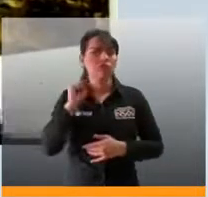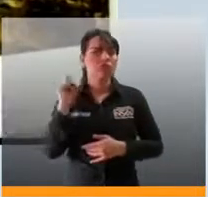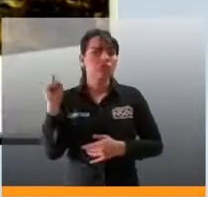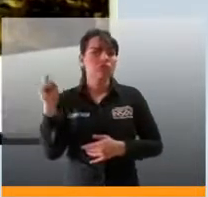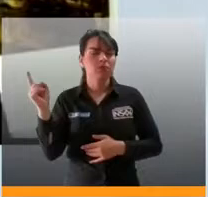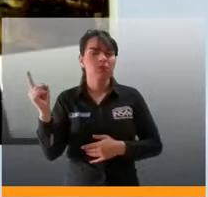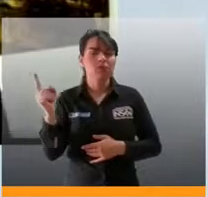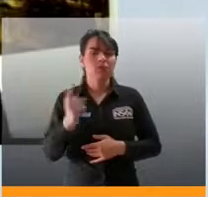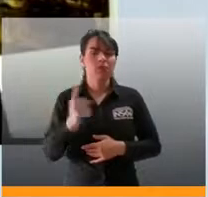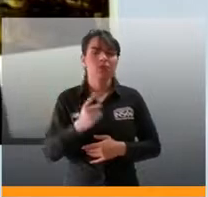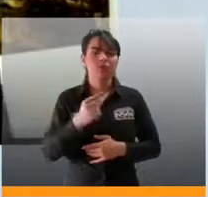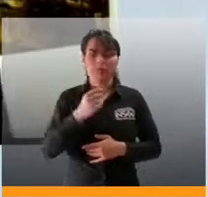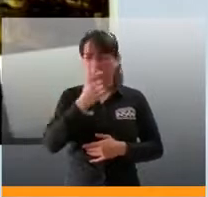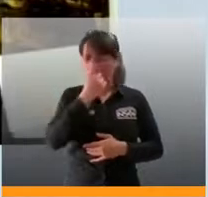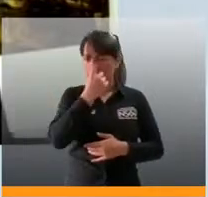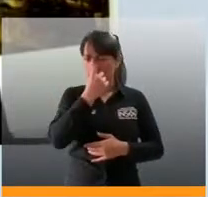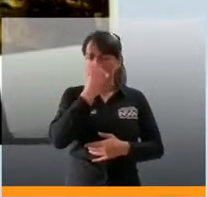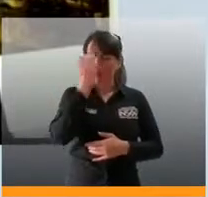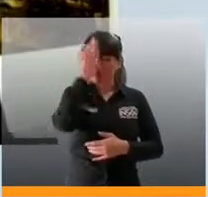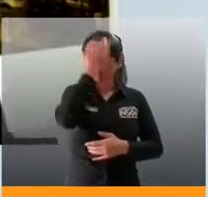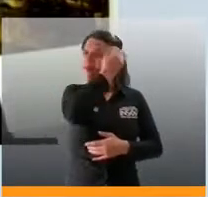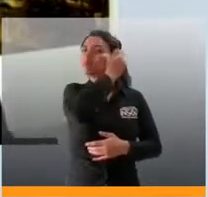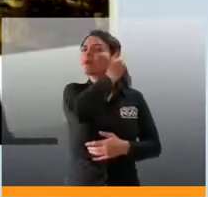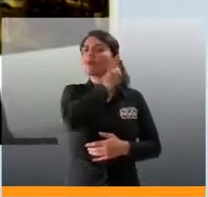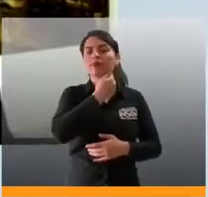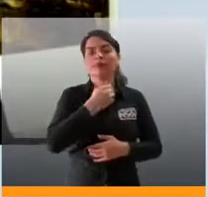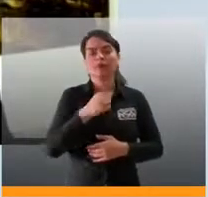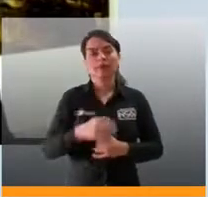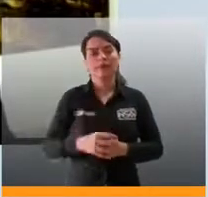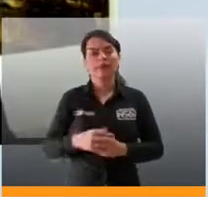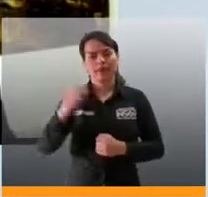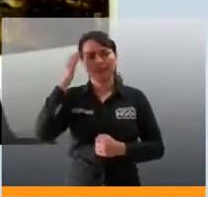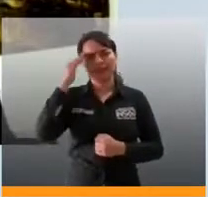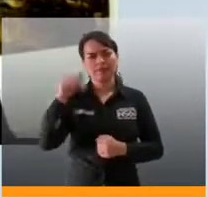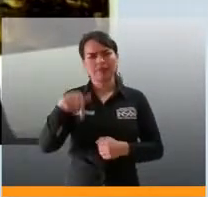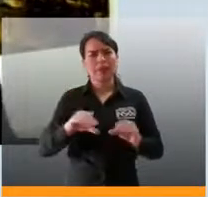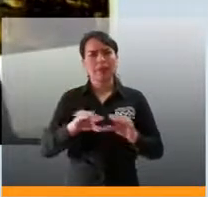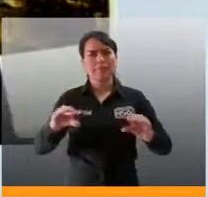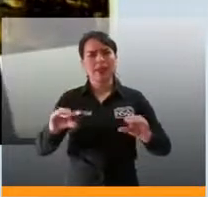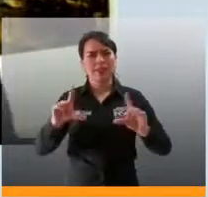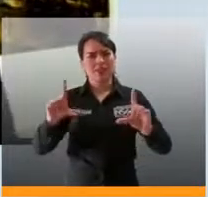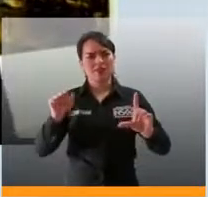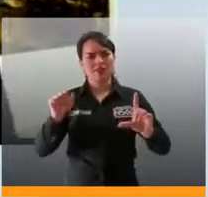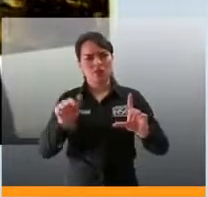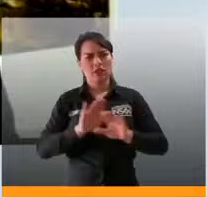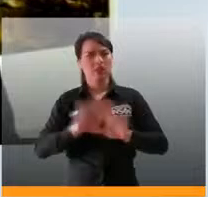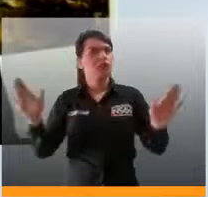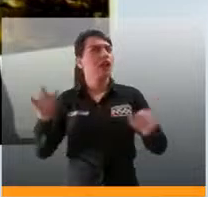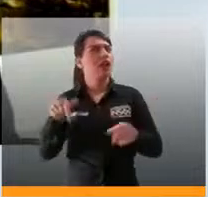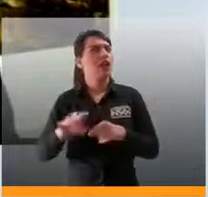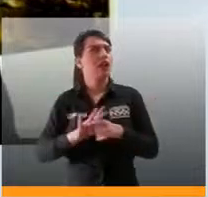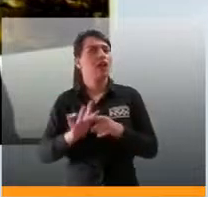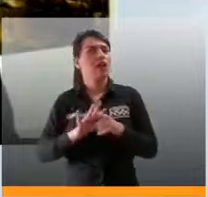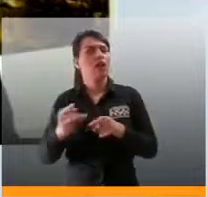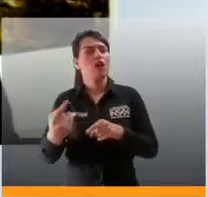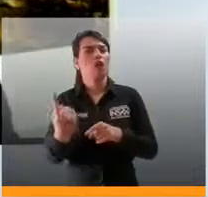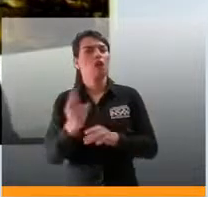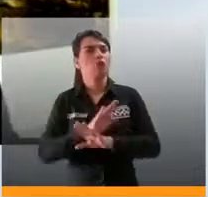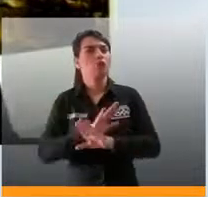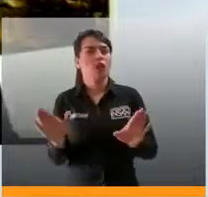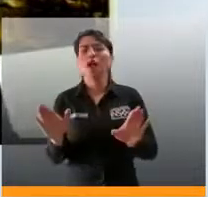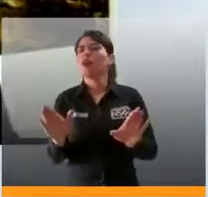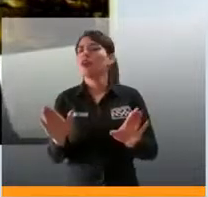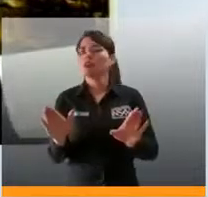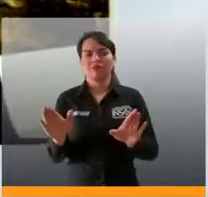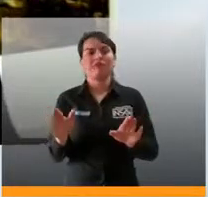fíjese que desde el abordaje de la plataforma no nos quedamos solamente ahí. Inmediatamente iniciamos una